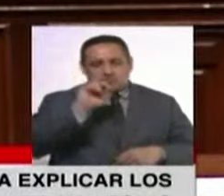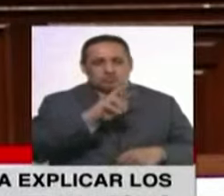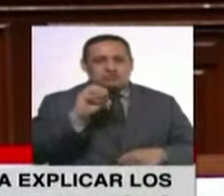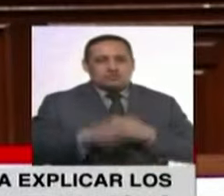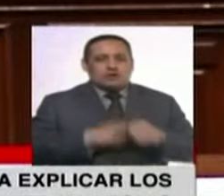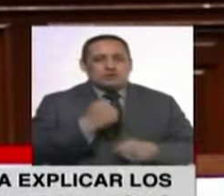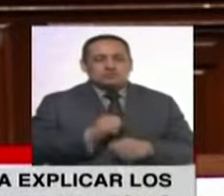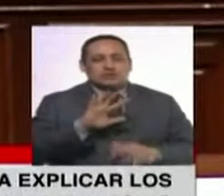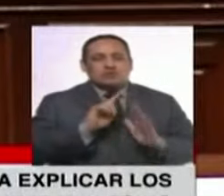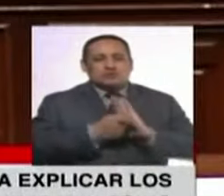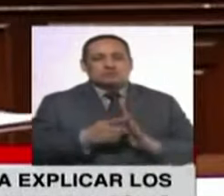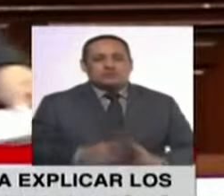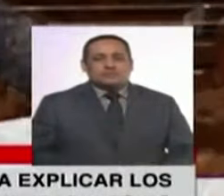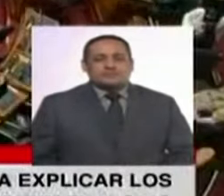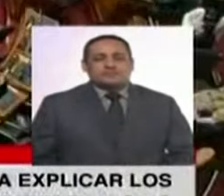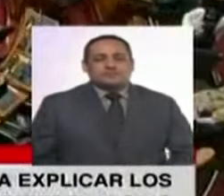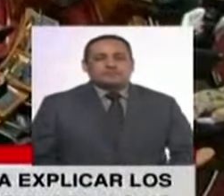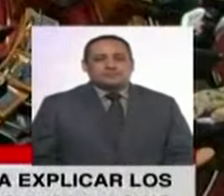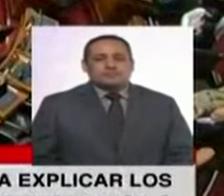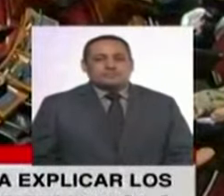cinco minutos